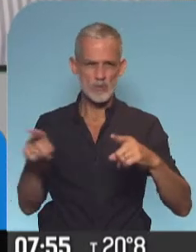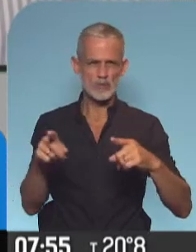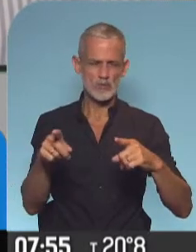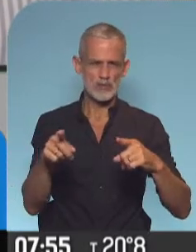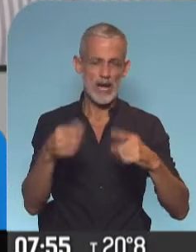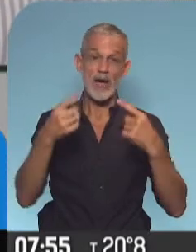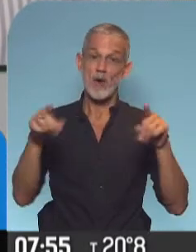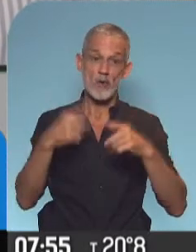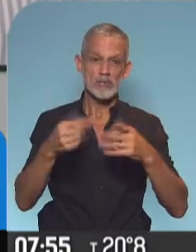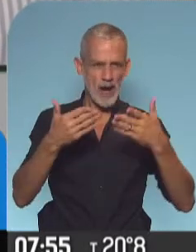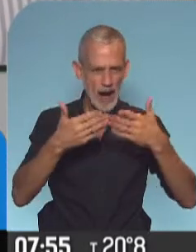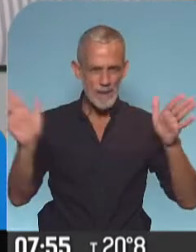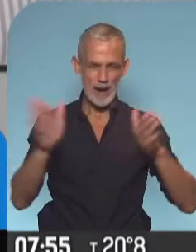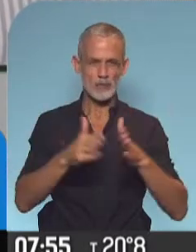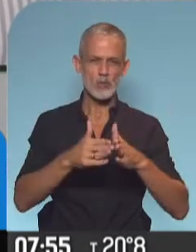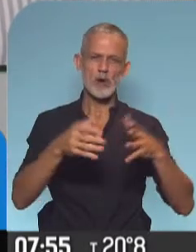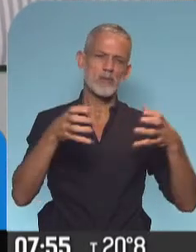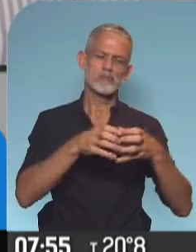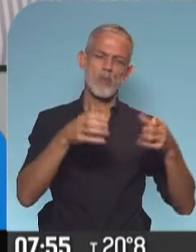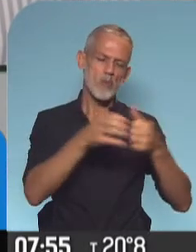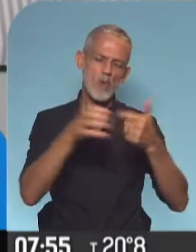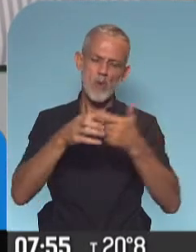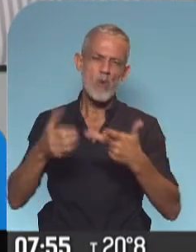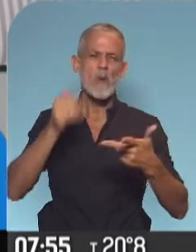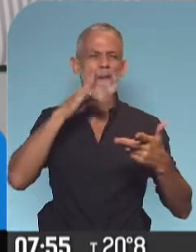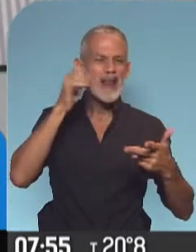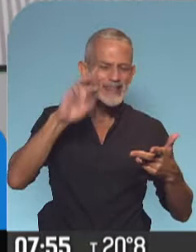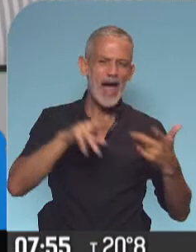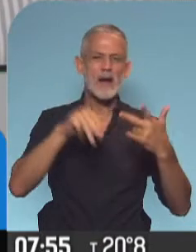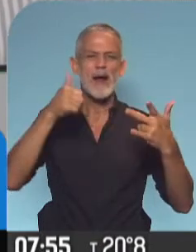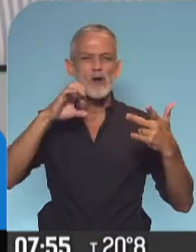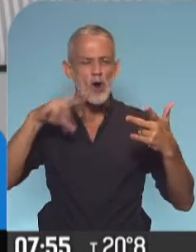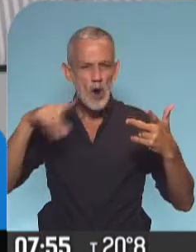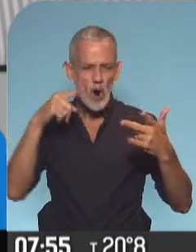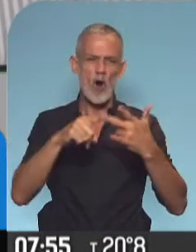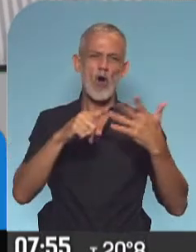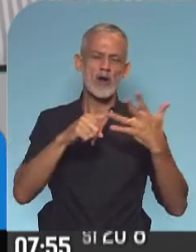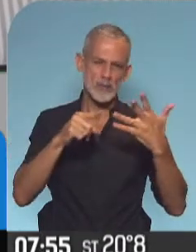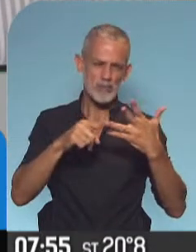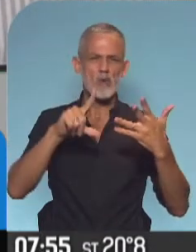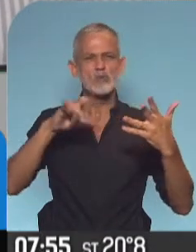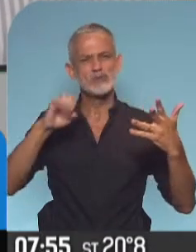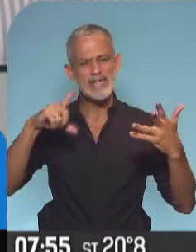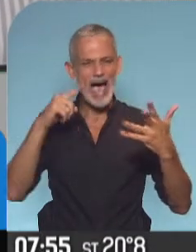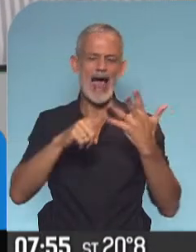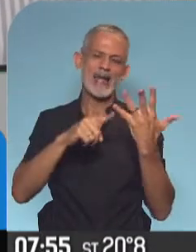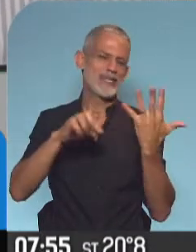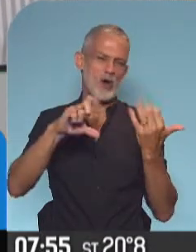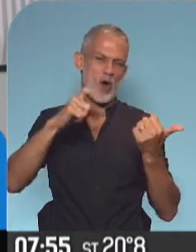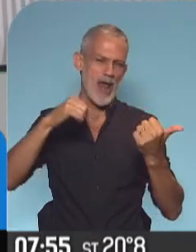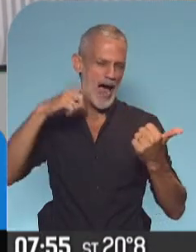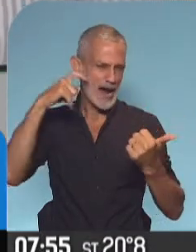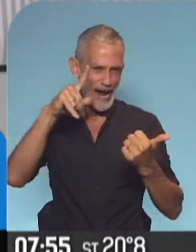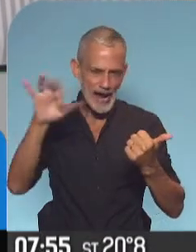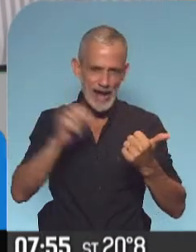el concierto de apertura con el sexteto mayor Amelita Baltar, Néstor Marconi, el increíble armonicista Franco Luciani, Pepe Colangelo,